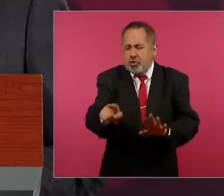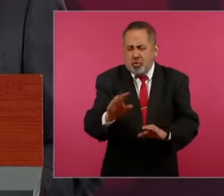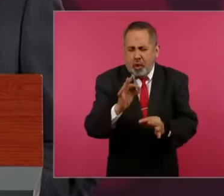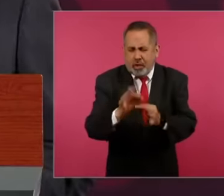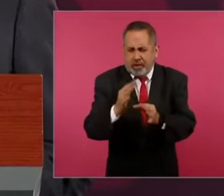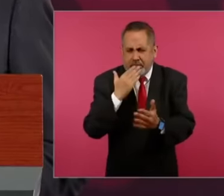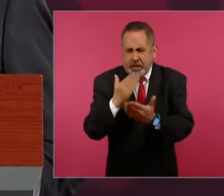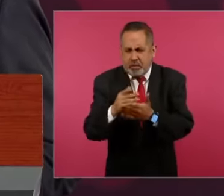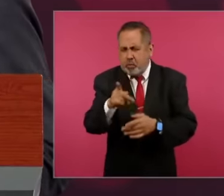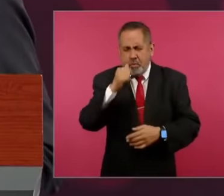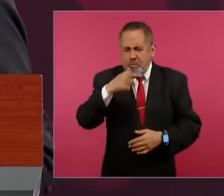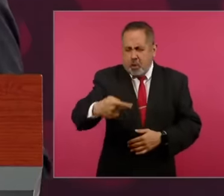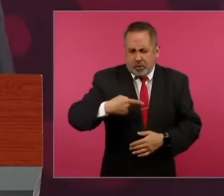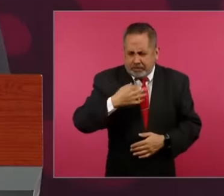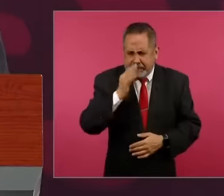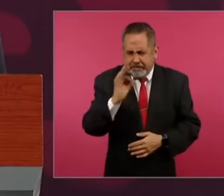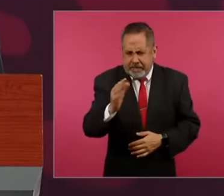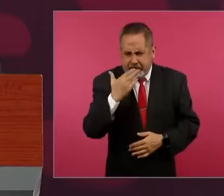Tú haces bien en preguntar.